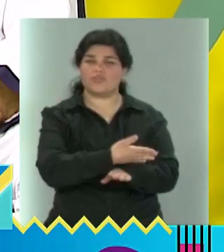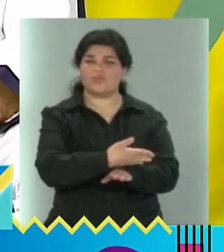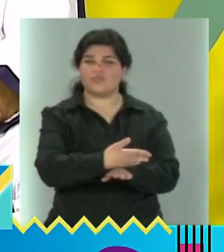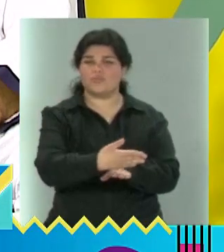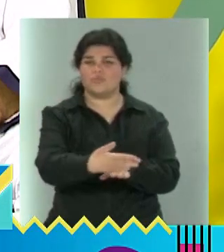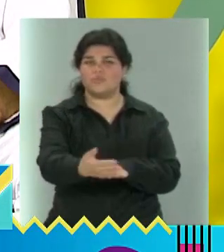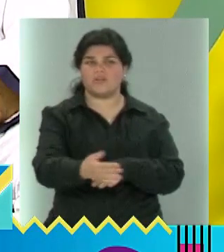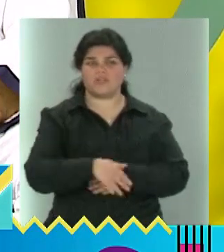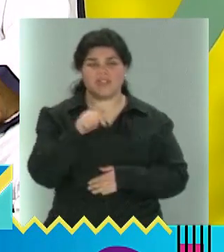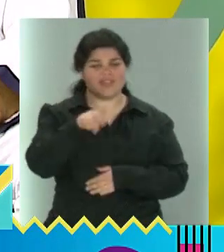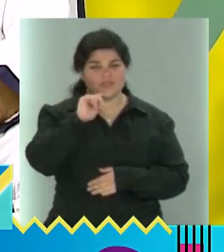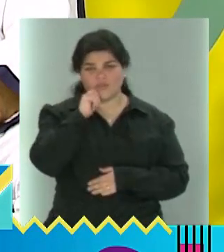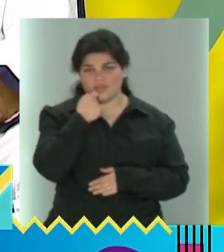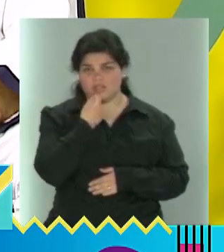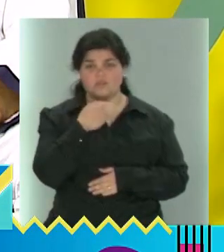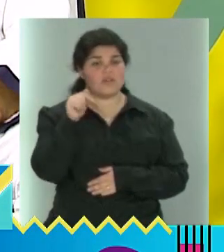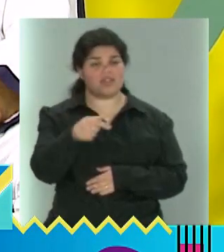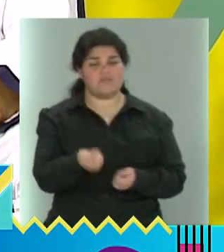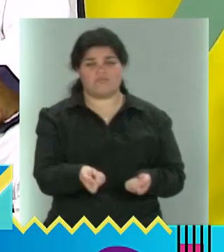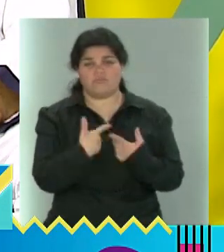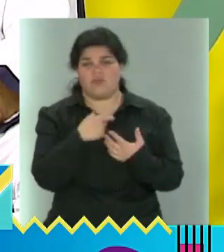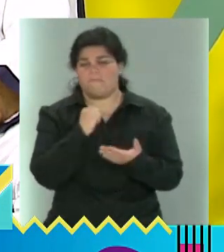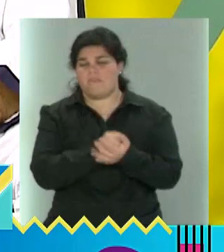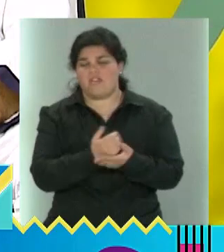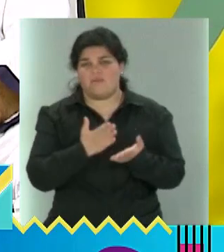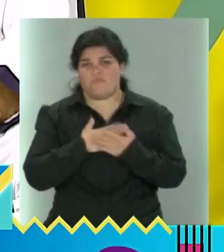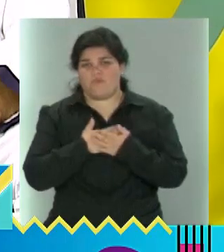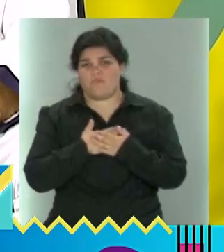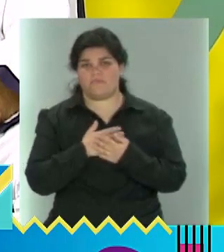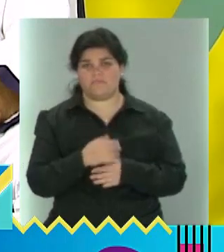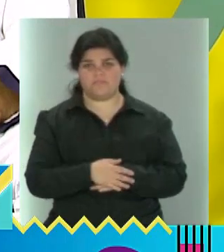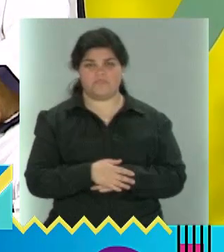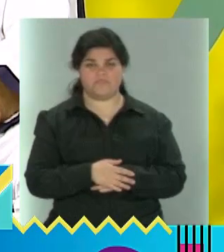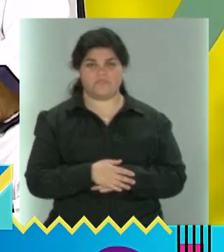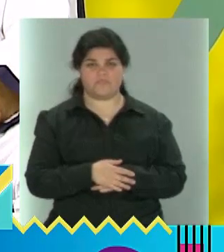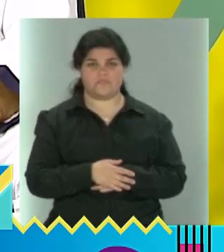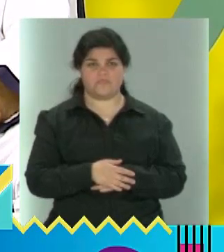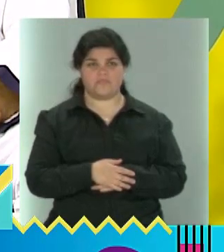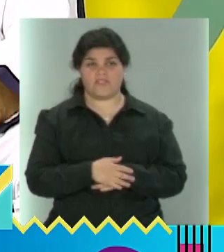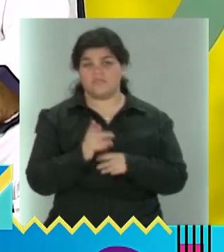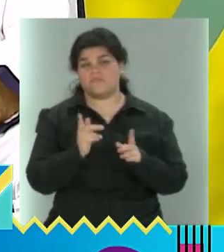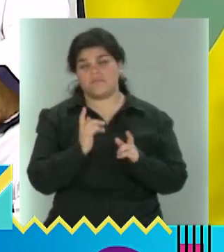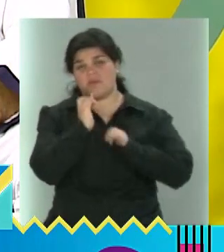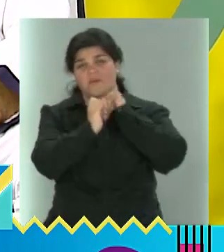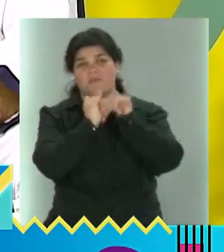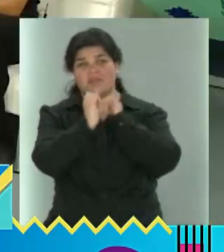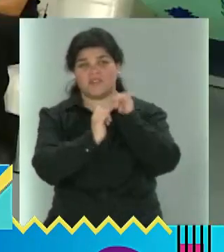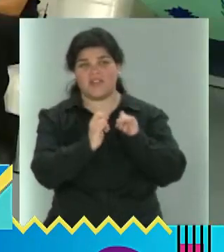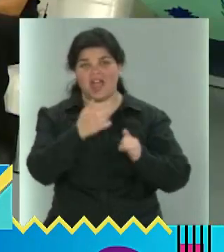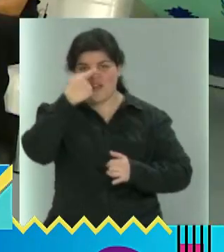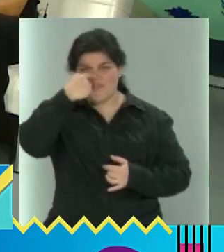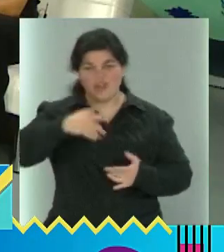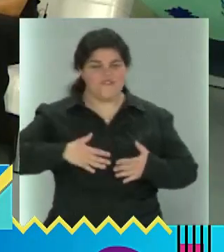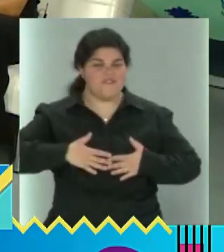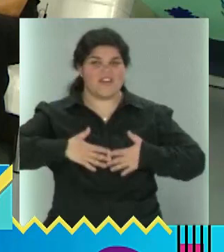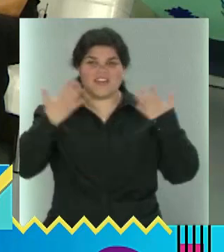esto que es tan lindo, ¿no? Y esto es lo que te deja las artes marciales. Bien. Por eso te digo, viste, al final te pones feliz. Te